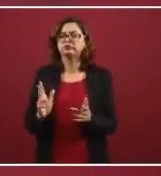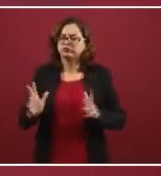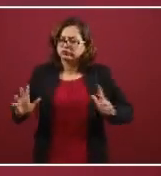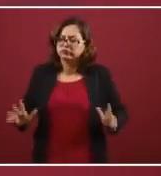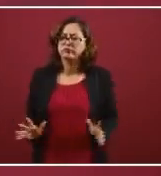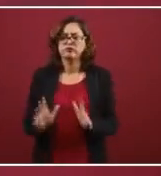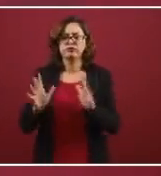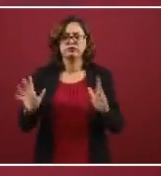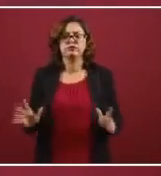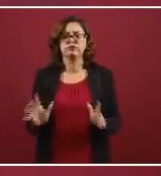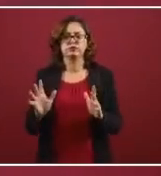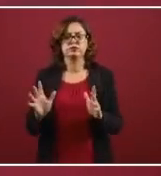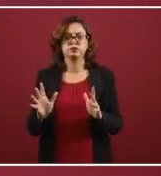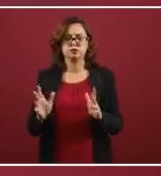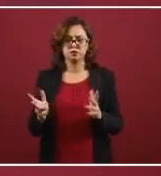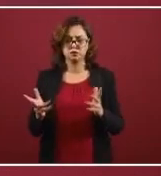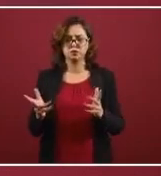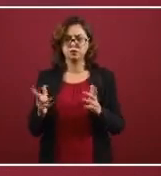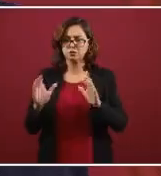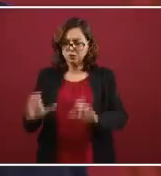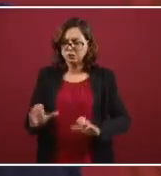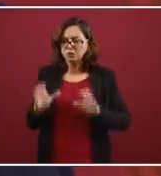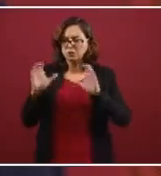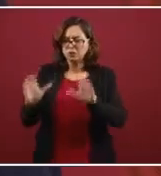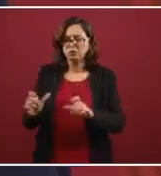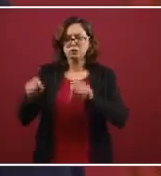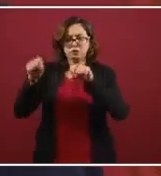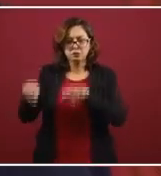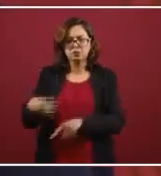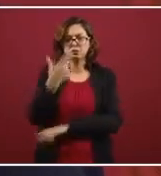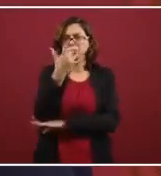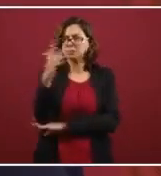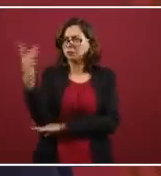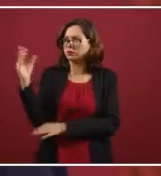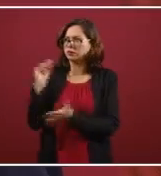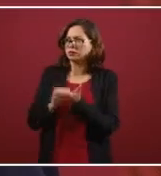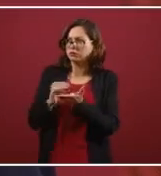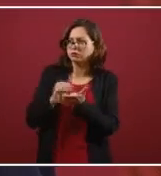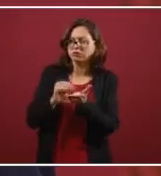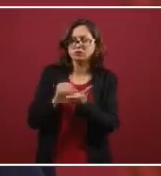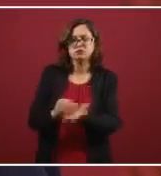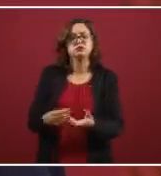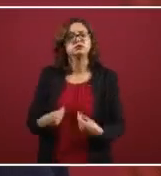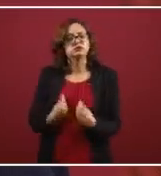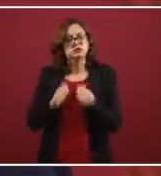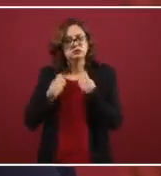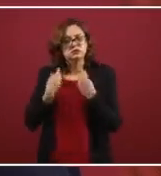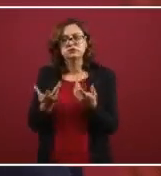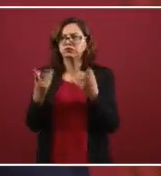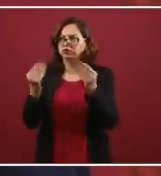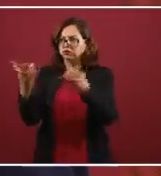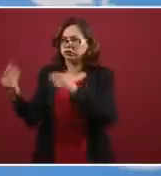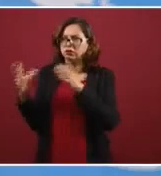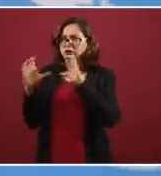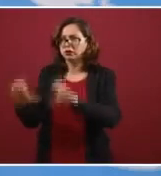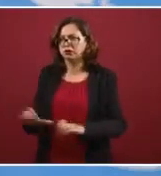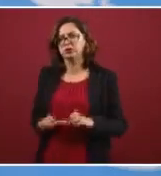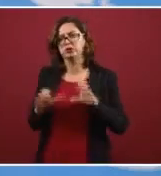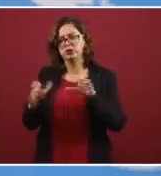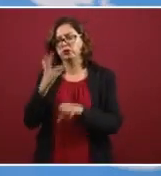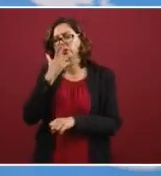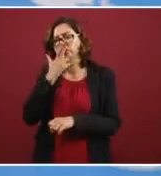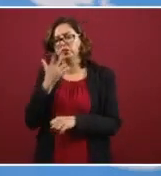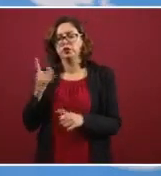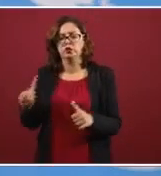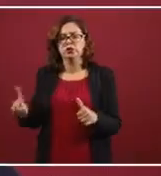potencie la conservación de las selvas que todavía están en pie en México, que son muchas, y que se le dé